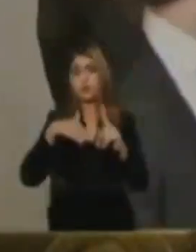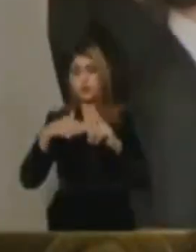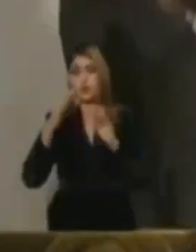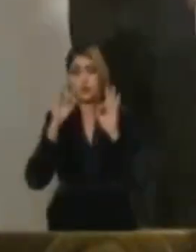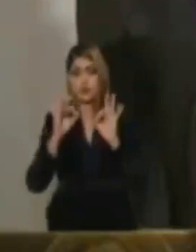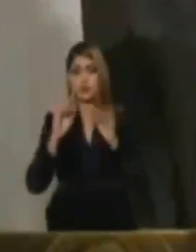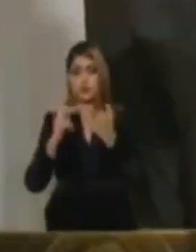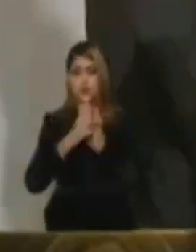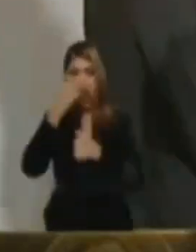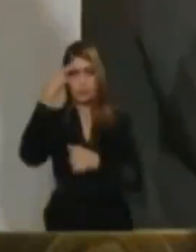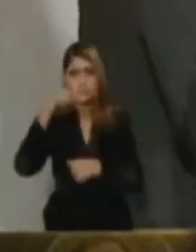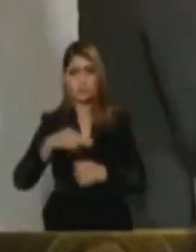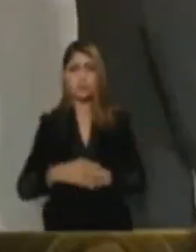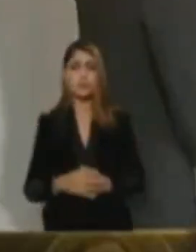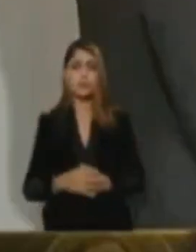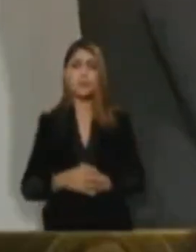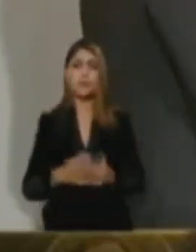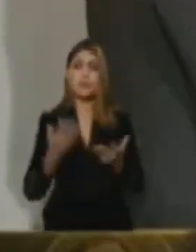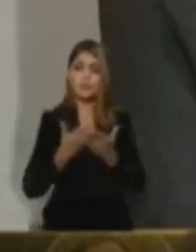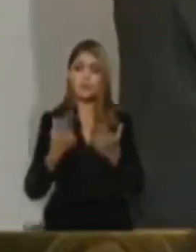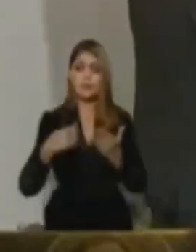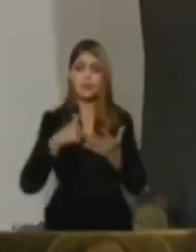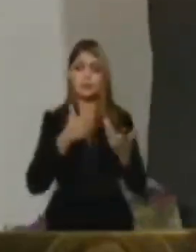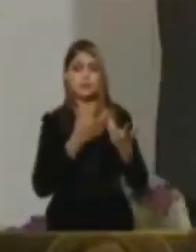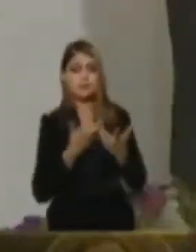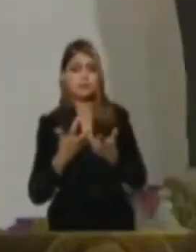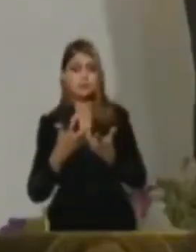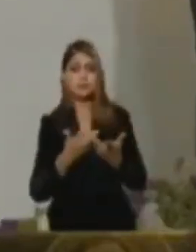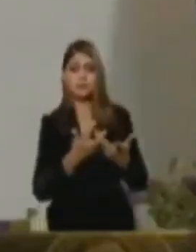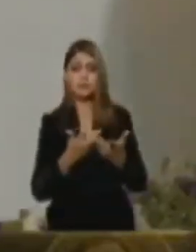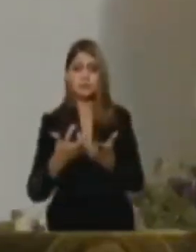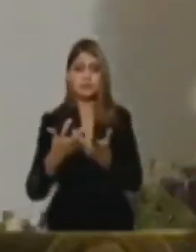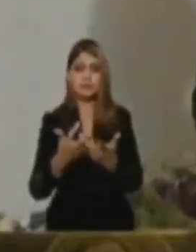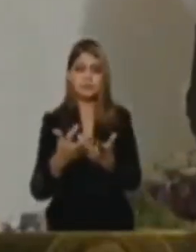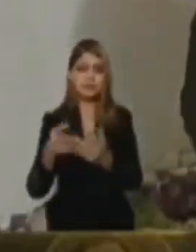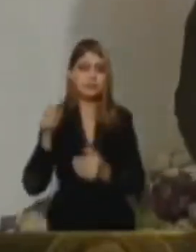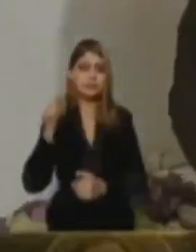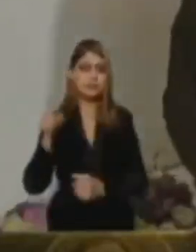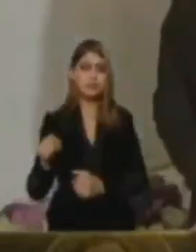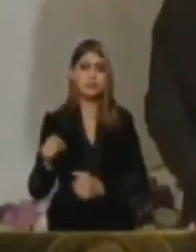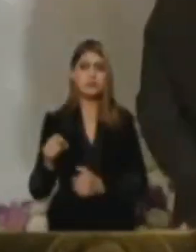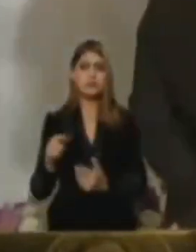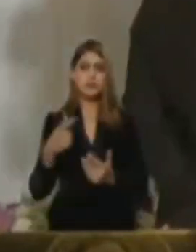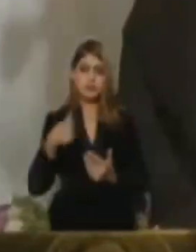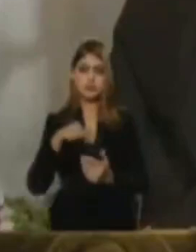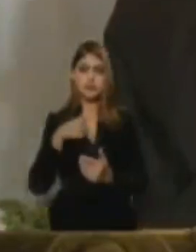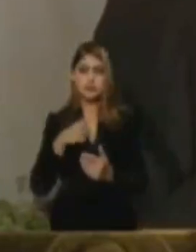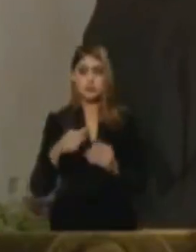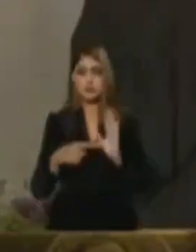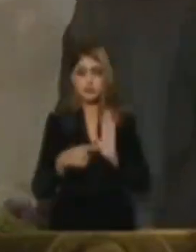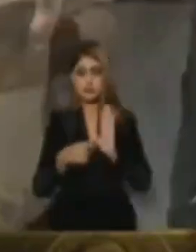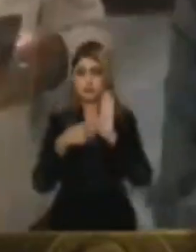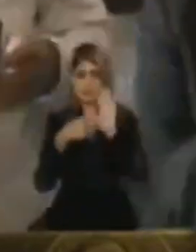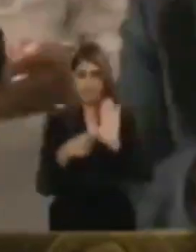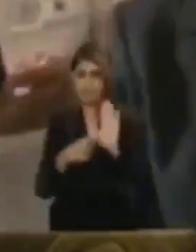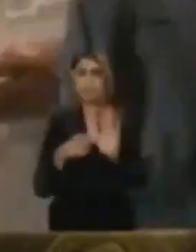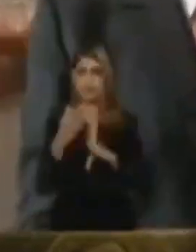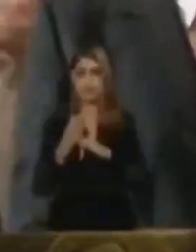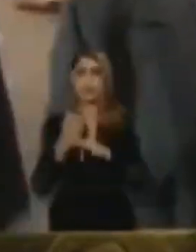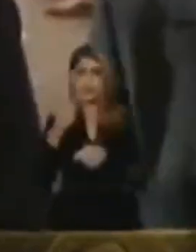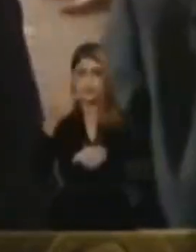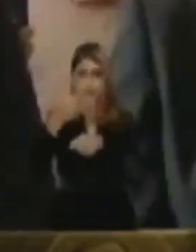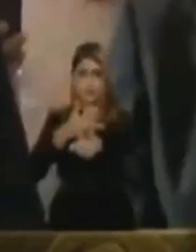país. En este recorrido que se estará haciendo y en donde lo estaremos acompañando con las imágenes que le